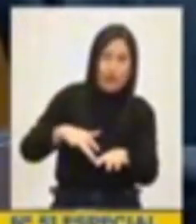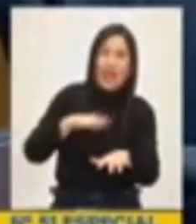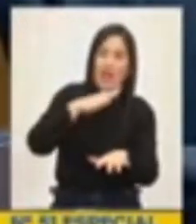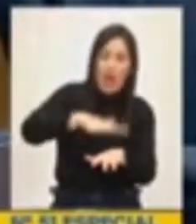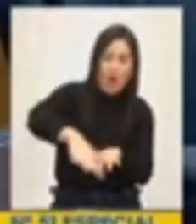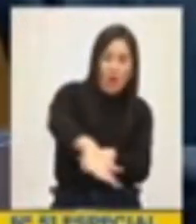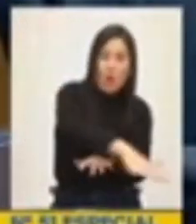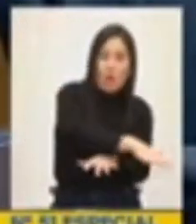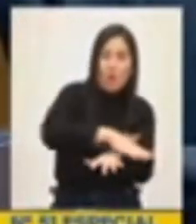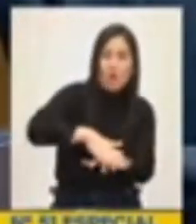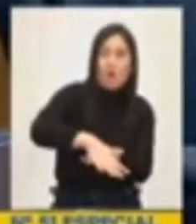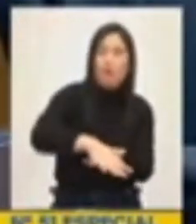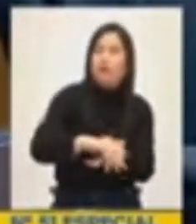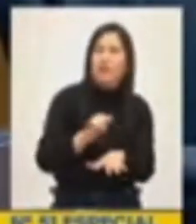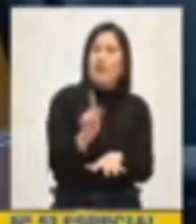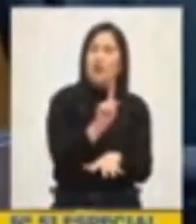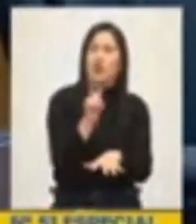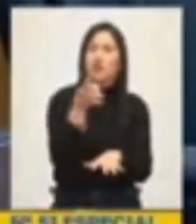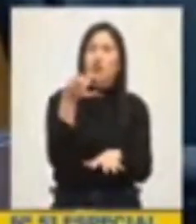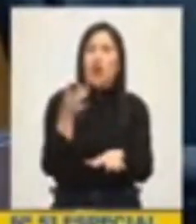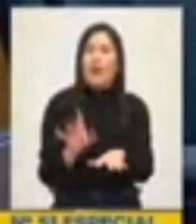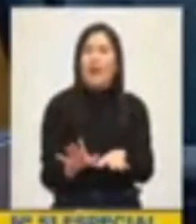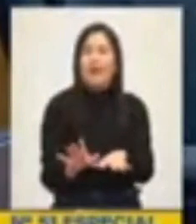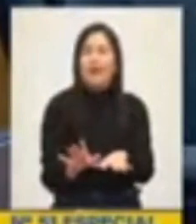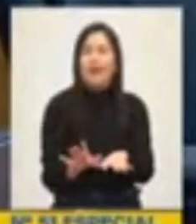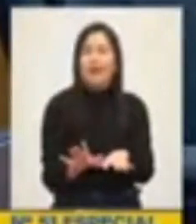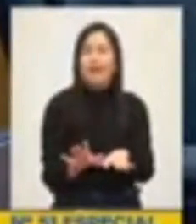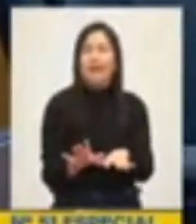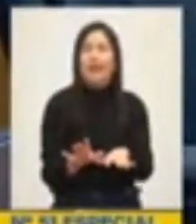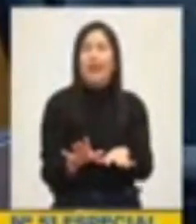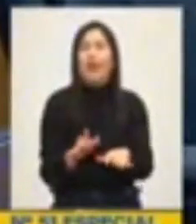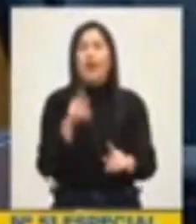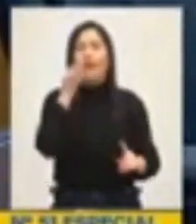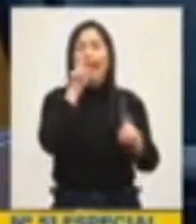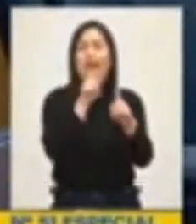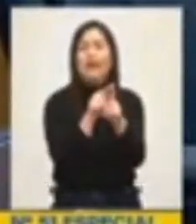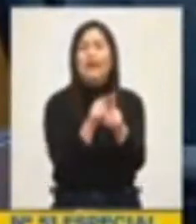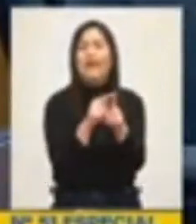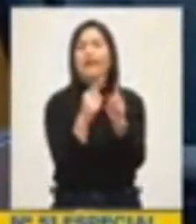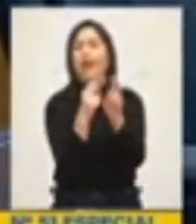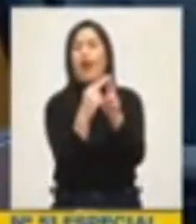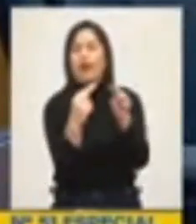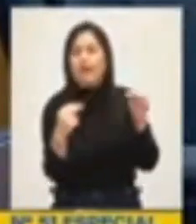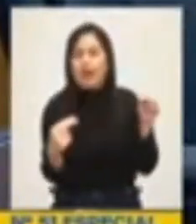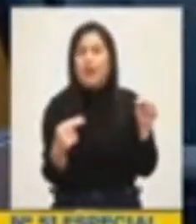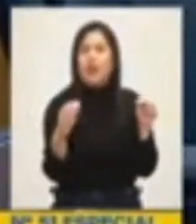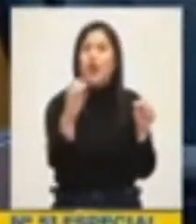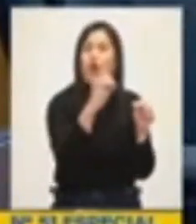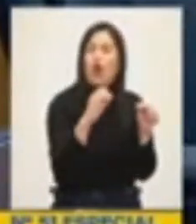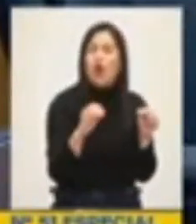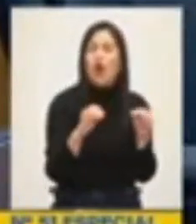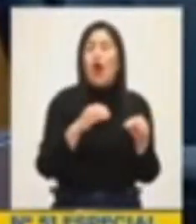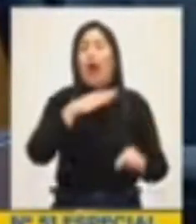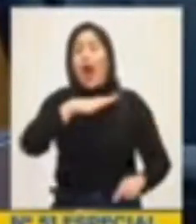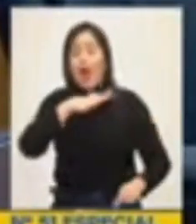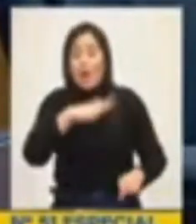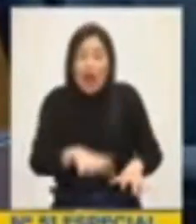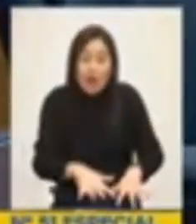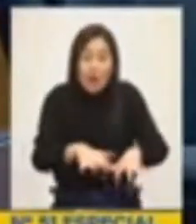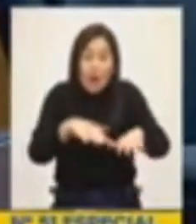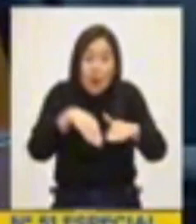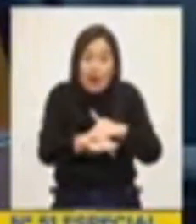Por lo tanto, ya no solamente con fines de generación eléctrica o con fines de contención y almacenamiento hidráulico,